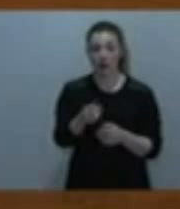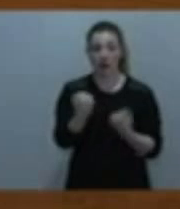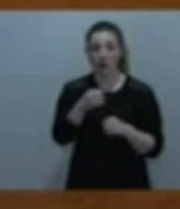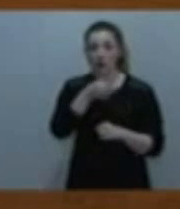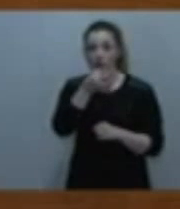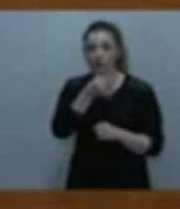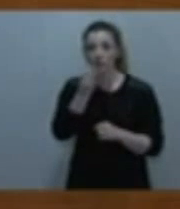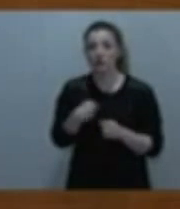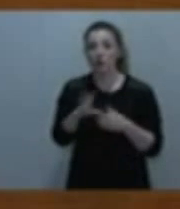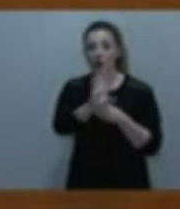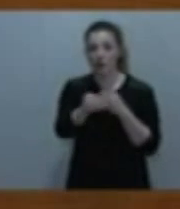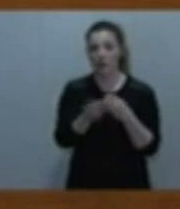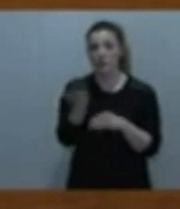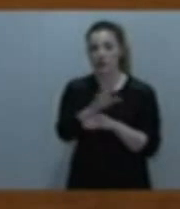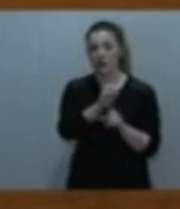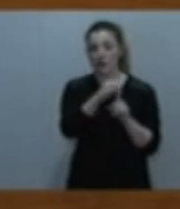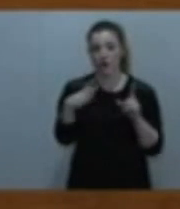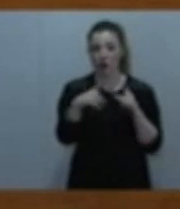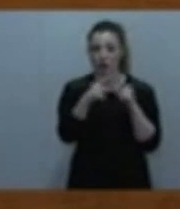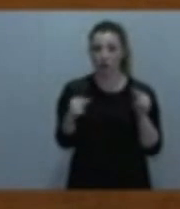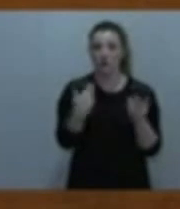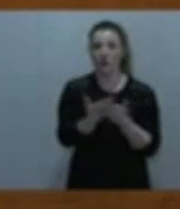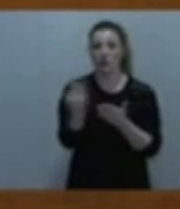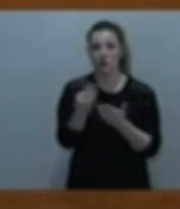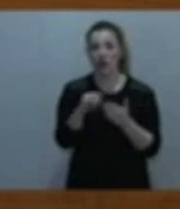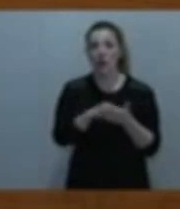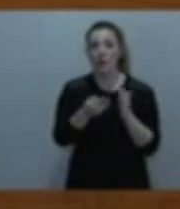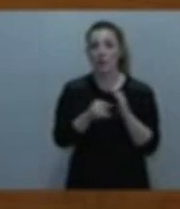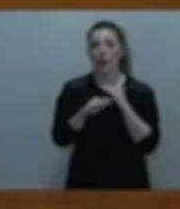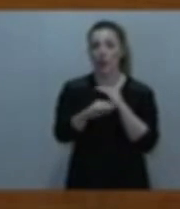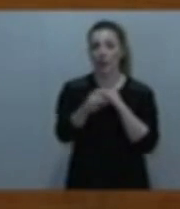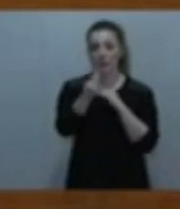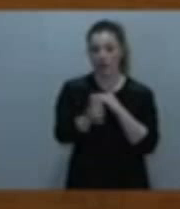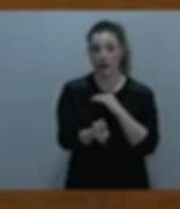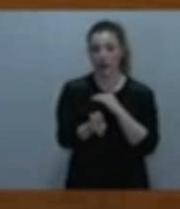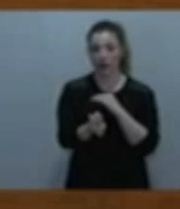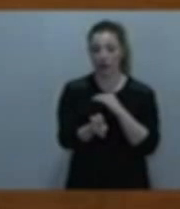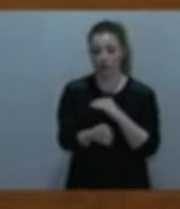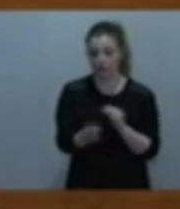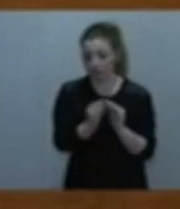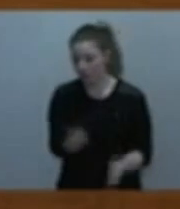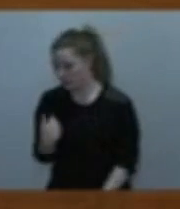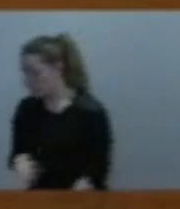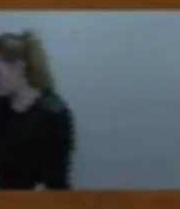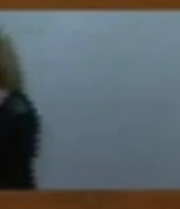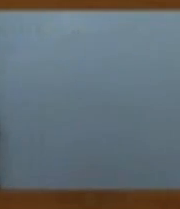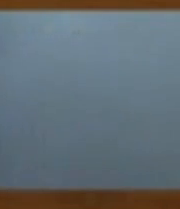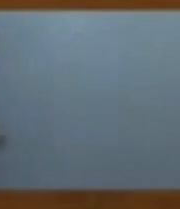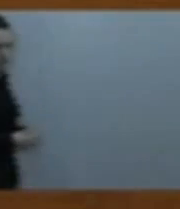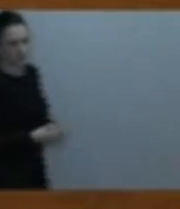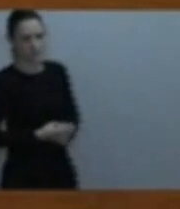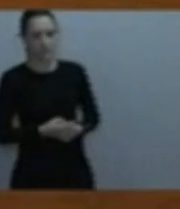enmienda presentada por Foro Asturias en la que se pedía que el plan de viabilidad fuera remitido a esta Cámara una vez elaborado. Algo muy